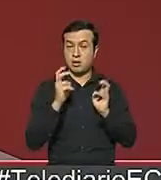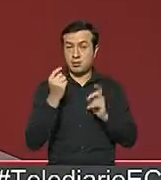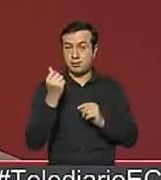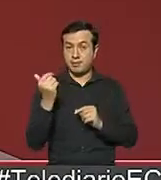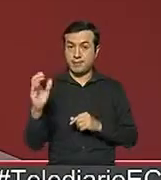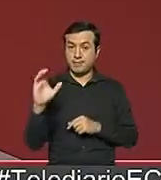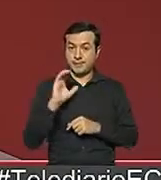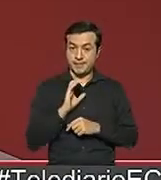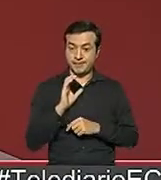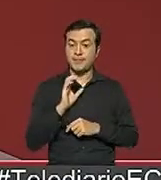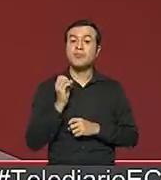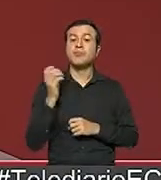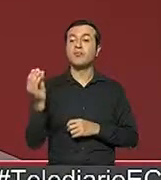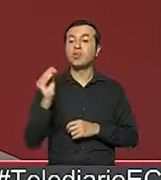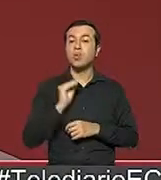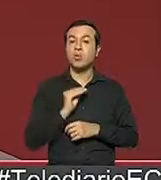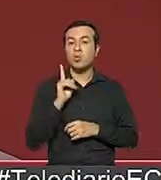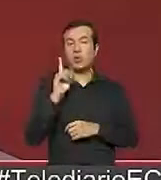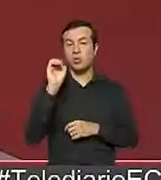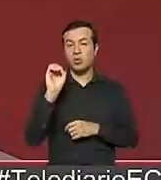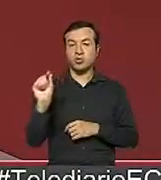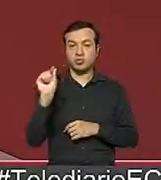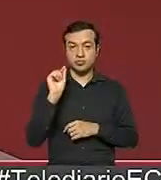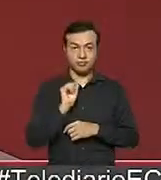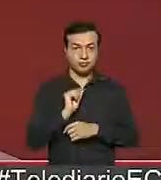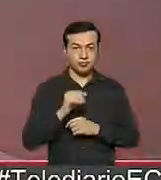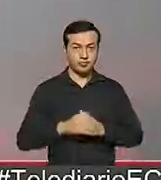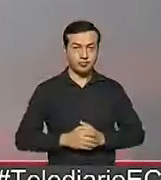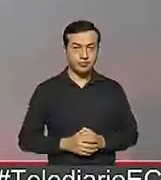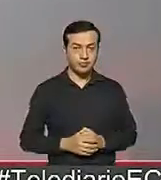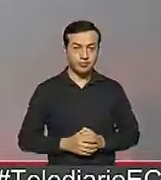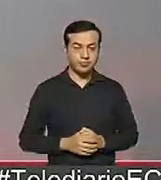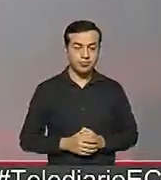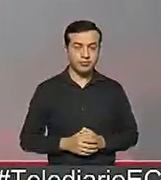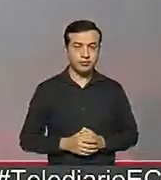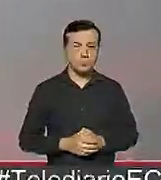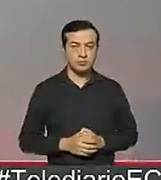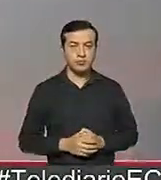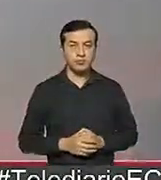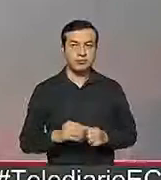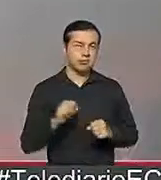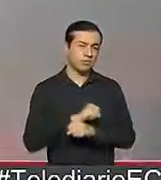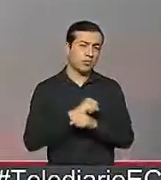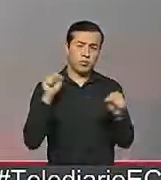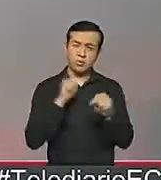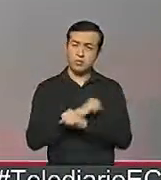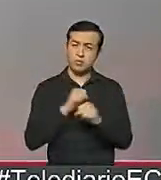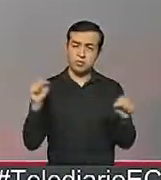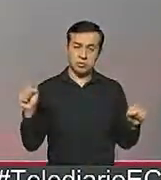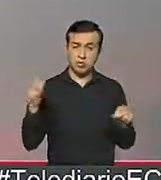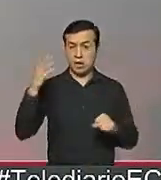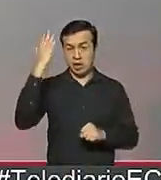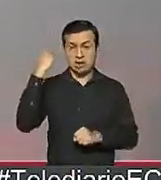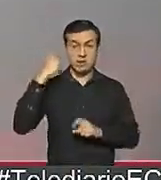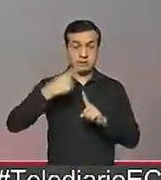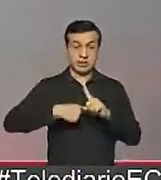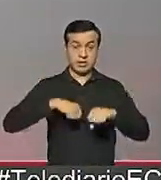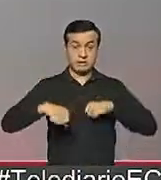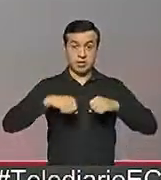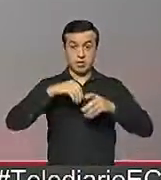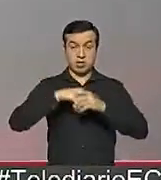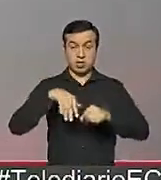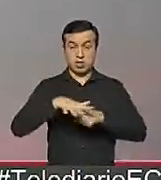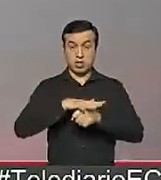asignación estatal, solo se recibió el 1%. Las dos explosiones registradas en mayo pasado dentro de